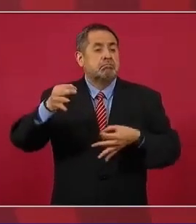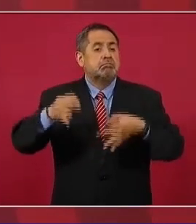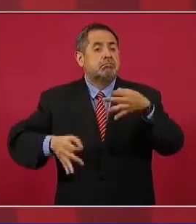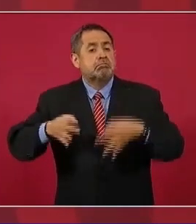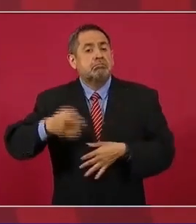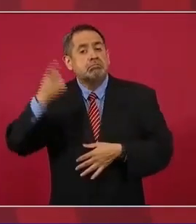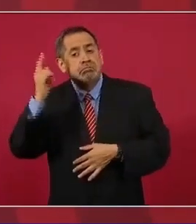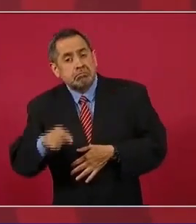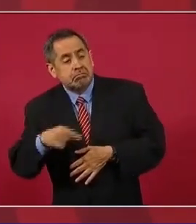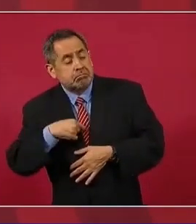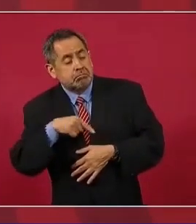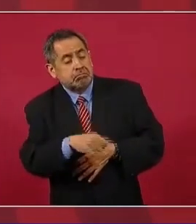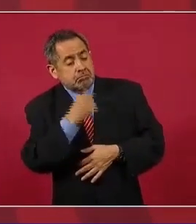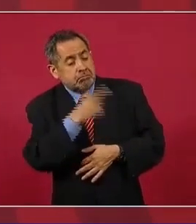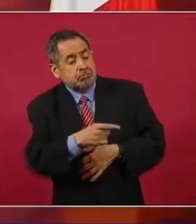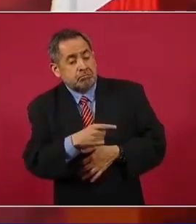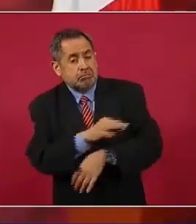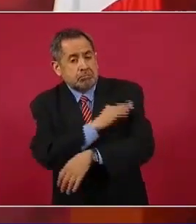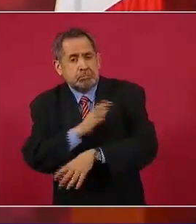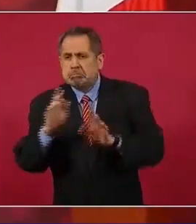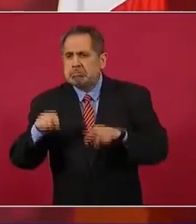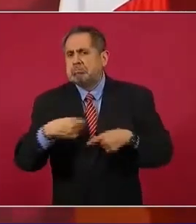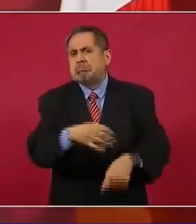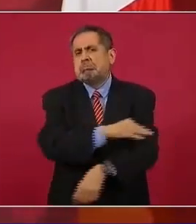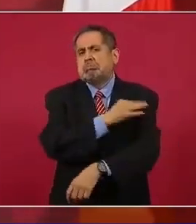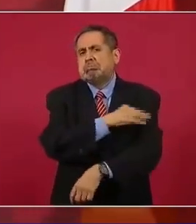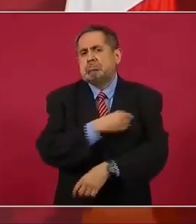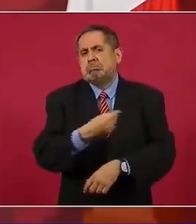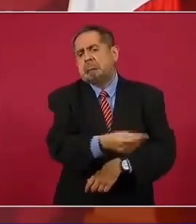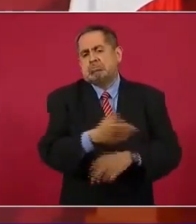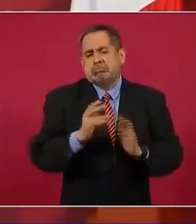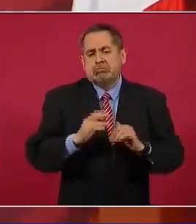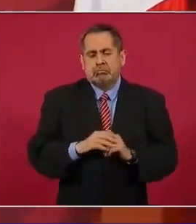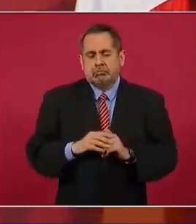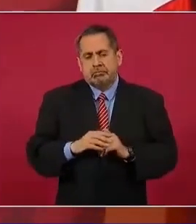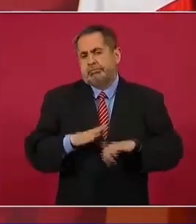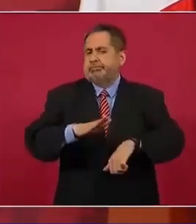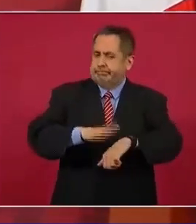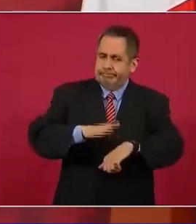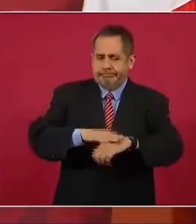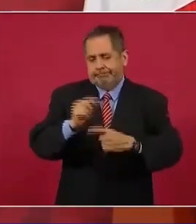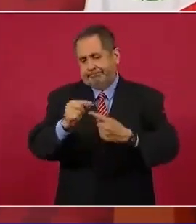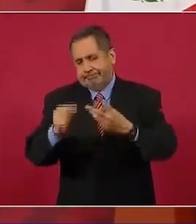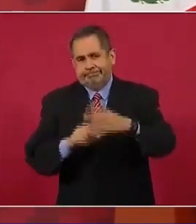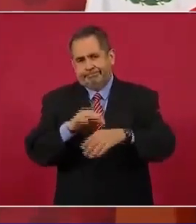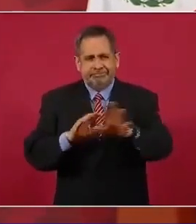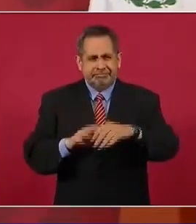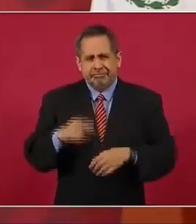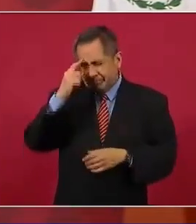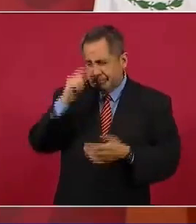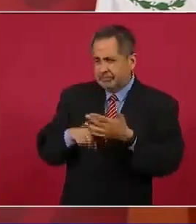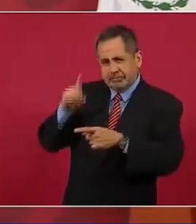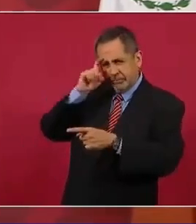decide que se tiene que vacunar a un niño, lo hacemos. Hay ciertas advertencias. Yo creo que Hugo